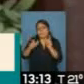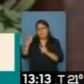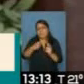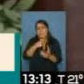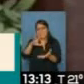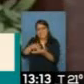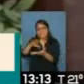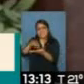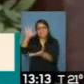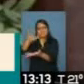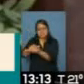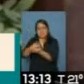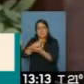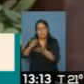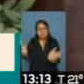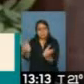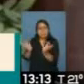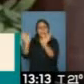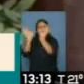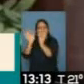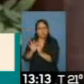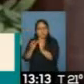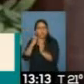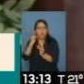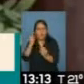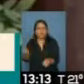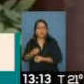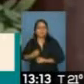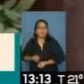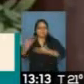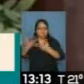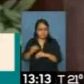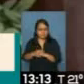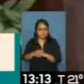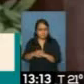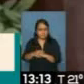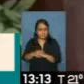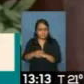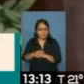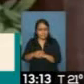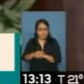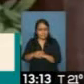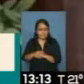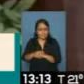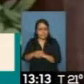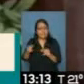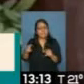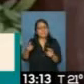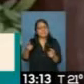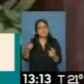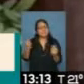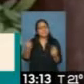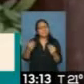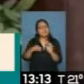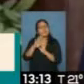tierras fiscales promover un proyecto productivo. Para ello se requiere, y la verdad que es